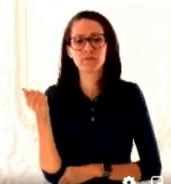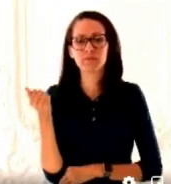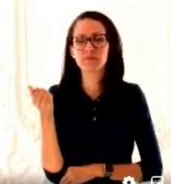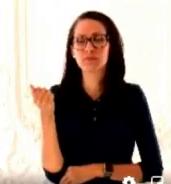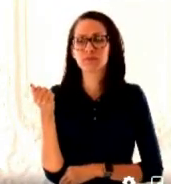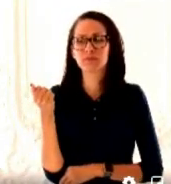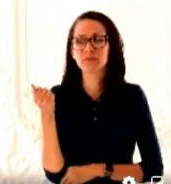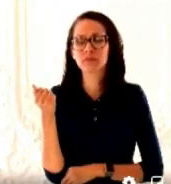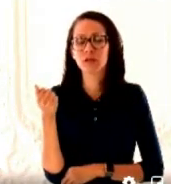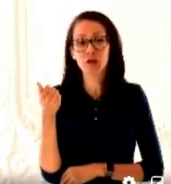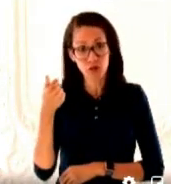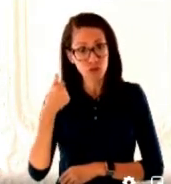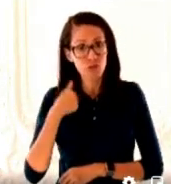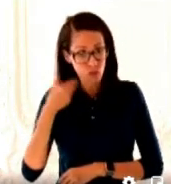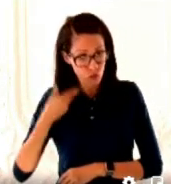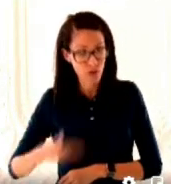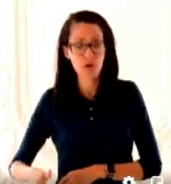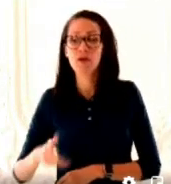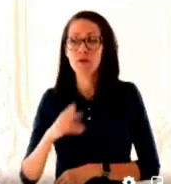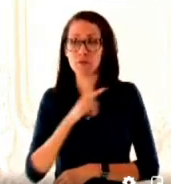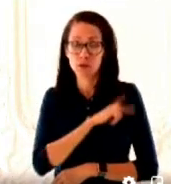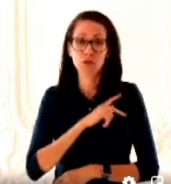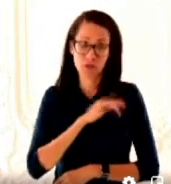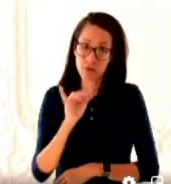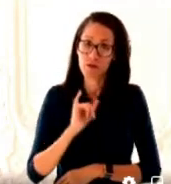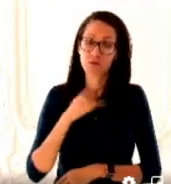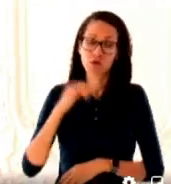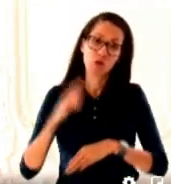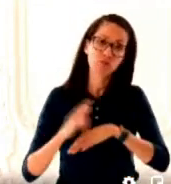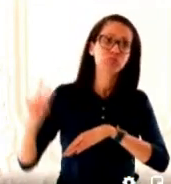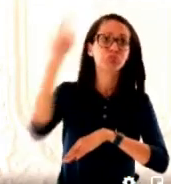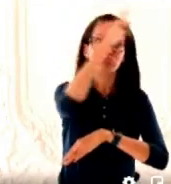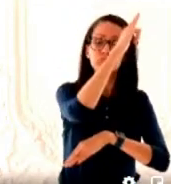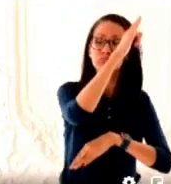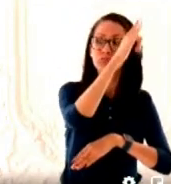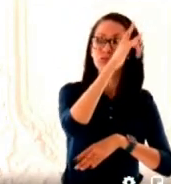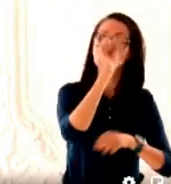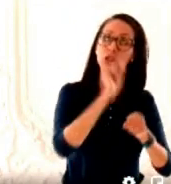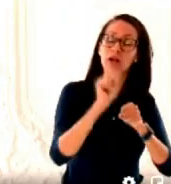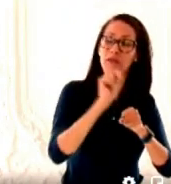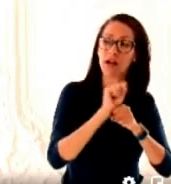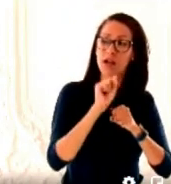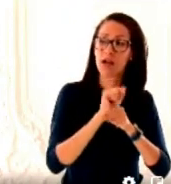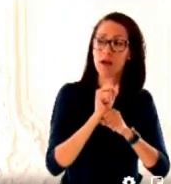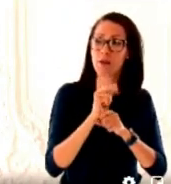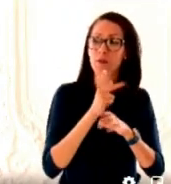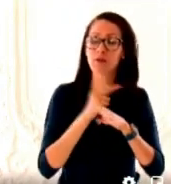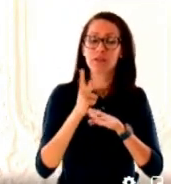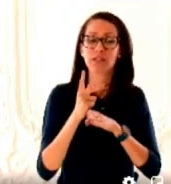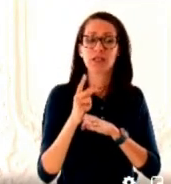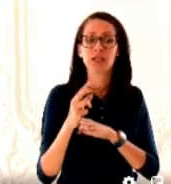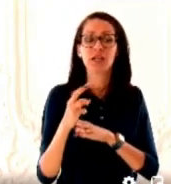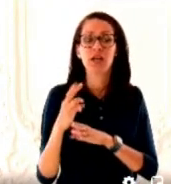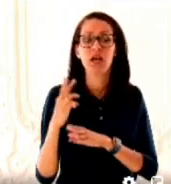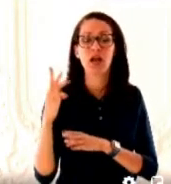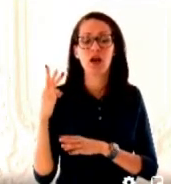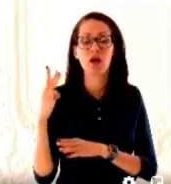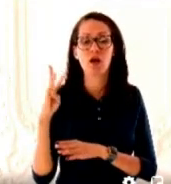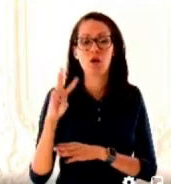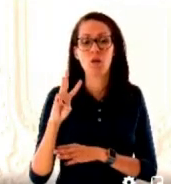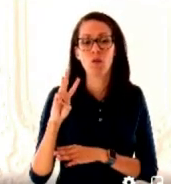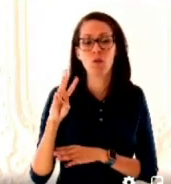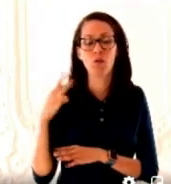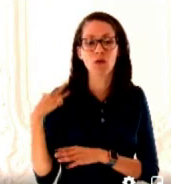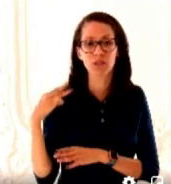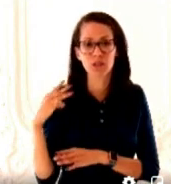Yo fui uno de esos casos. Yo me fui, ejercí mi profesión en el área de Washington por 6 años después de